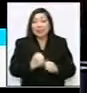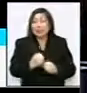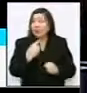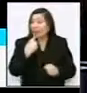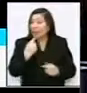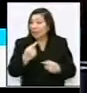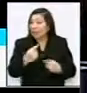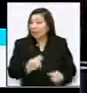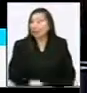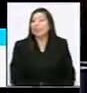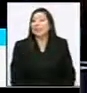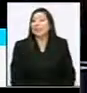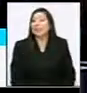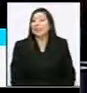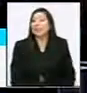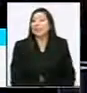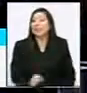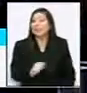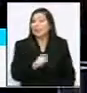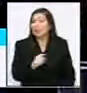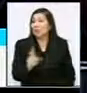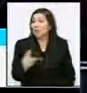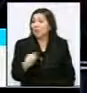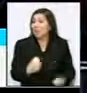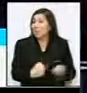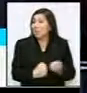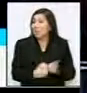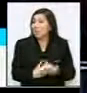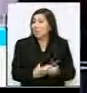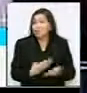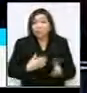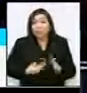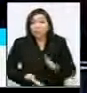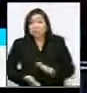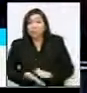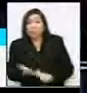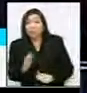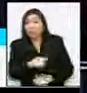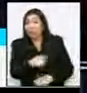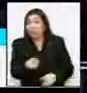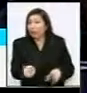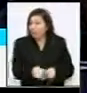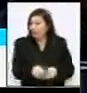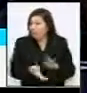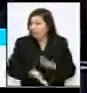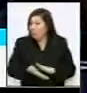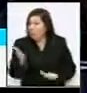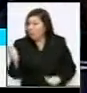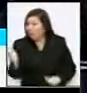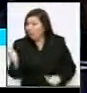cuestión de confianza. Si ustedes no me apoyan, me voy yo y se van ustedes.